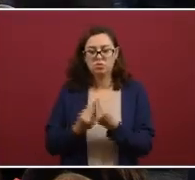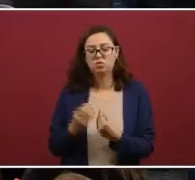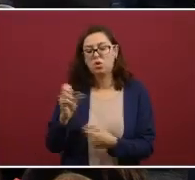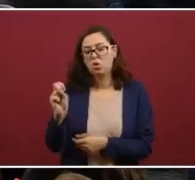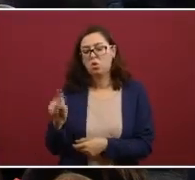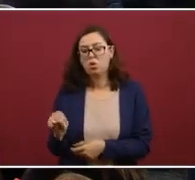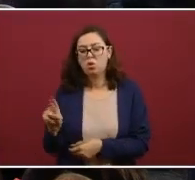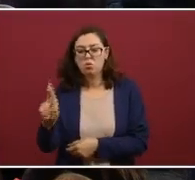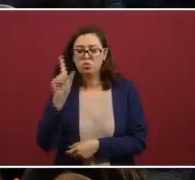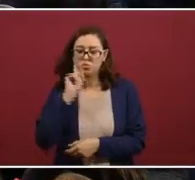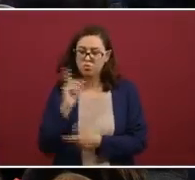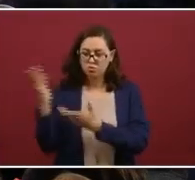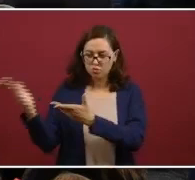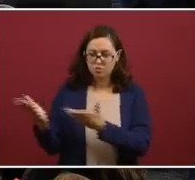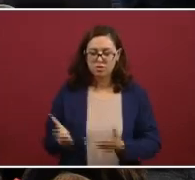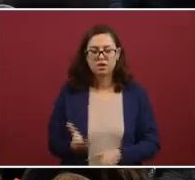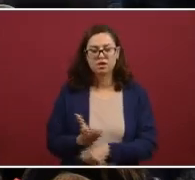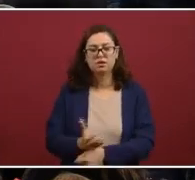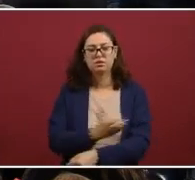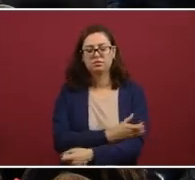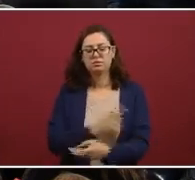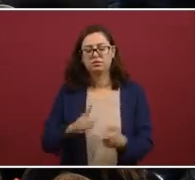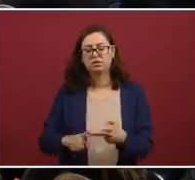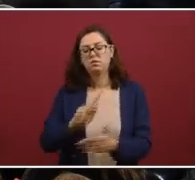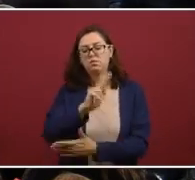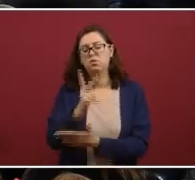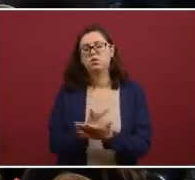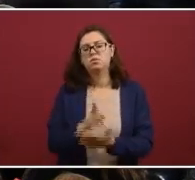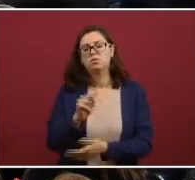presente, el Programa de Naciones